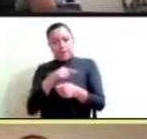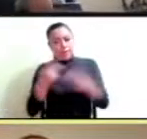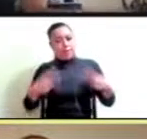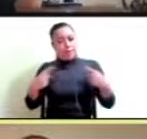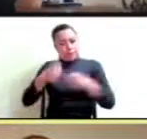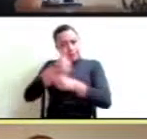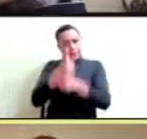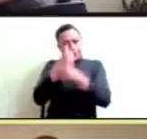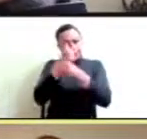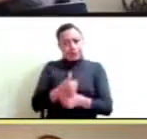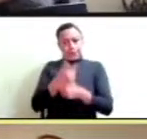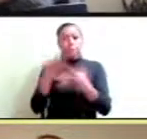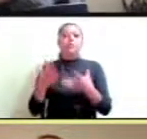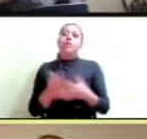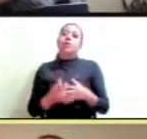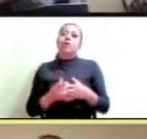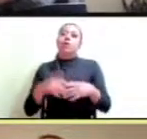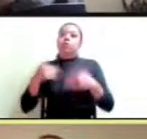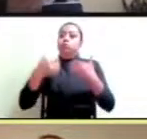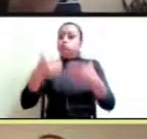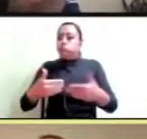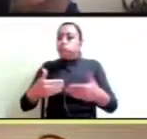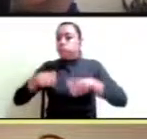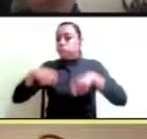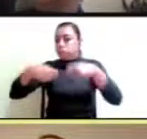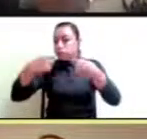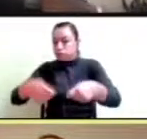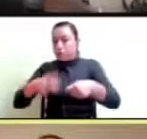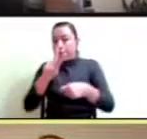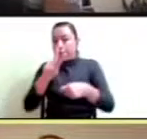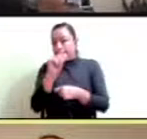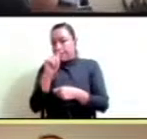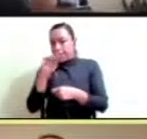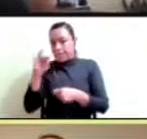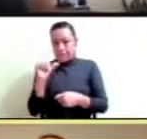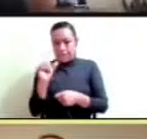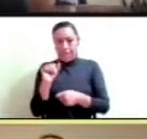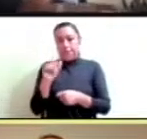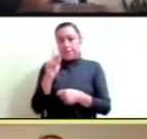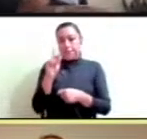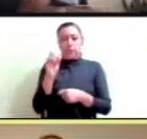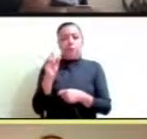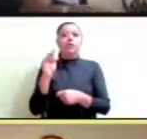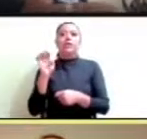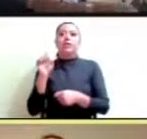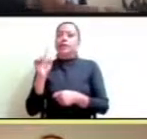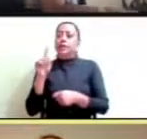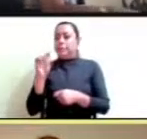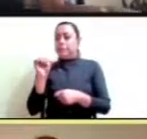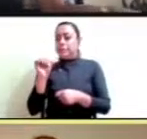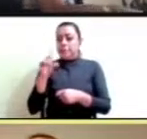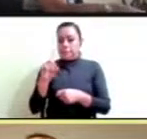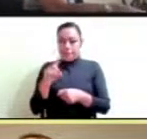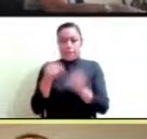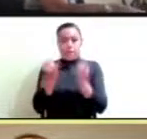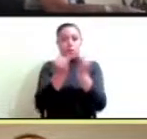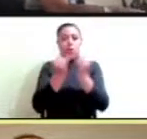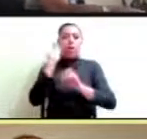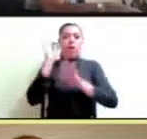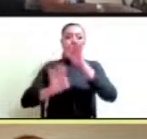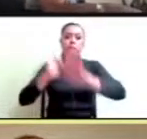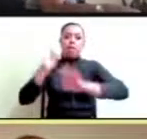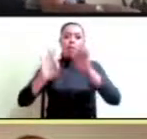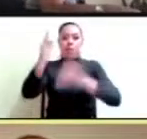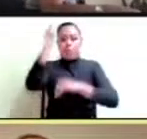patria potestad, tutela y alimentos, así como el tratamiento psicológico. Existen ciudadanos que incumplen injustificadamente con